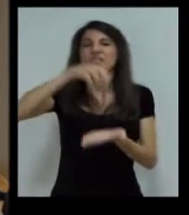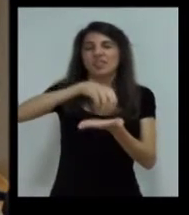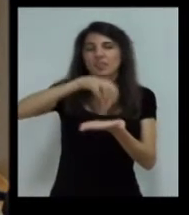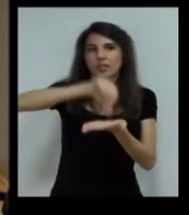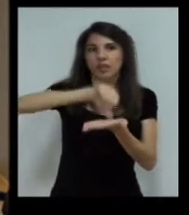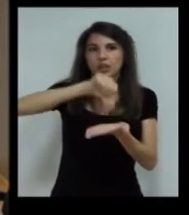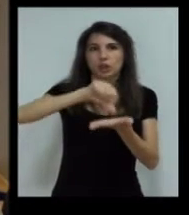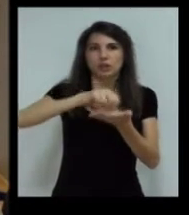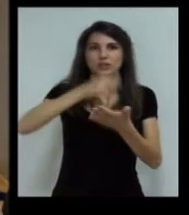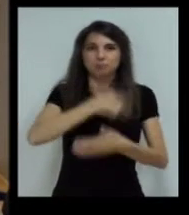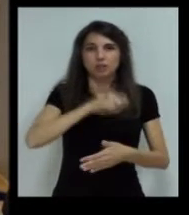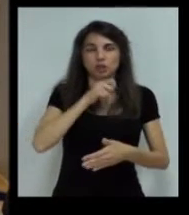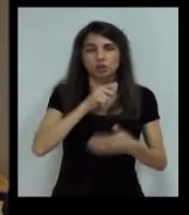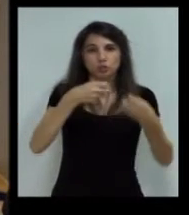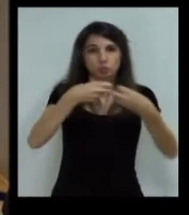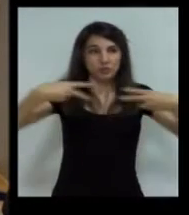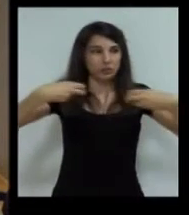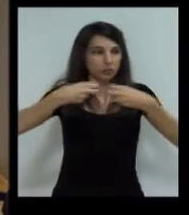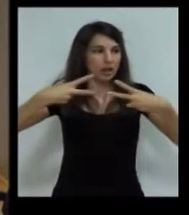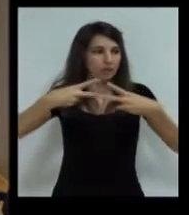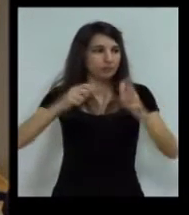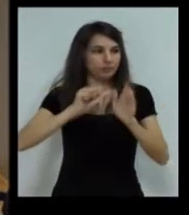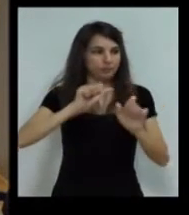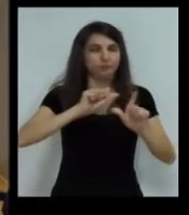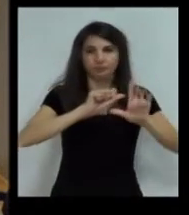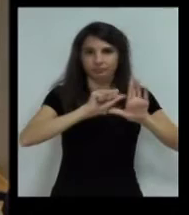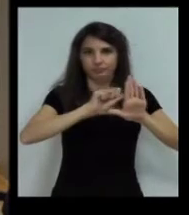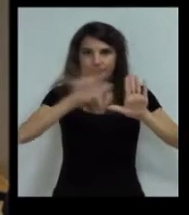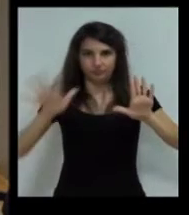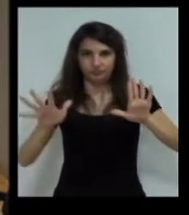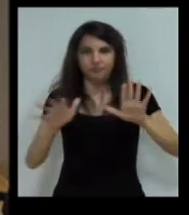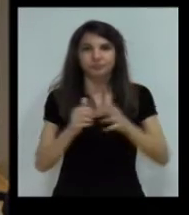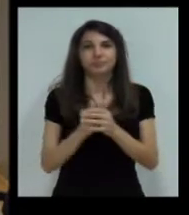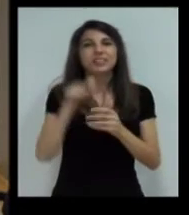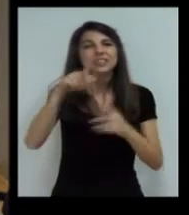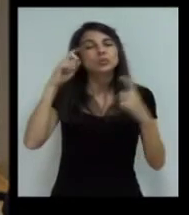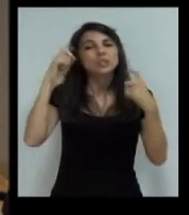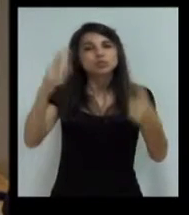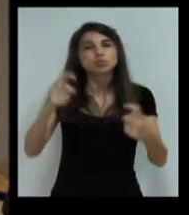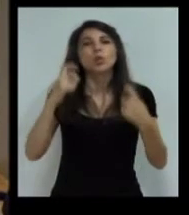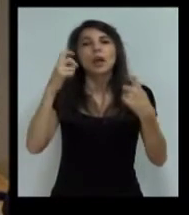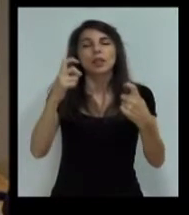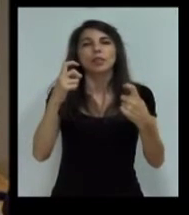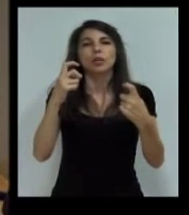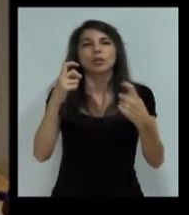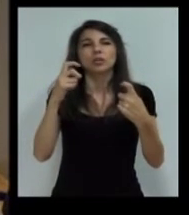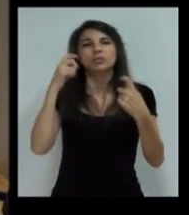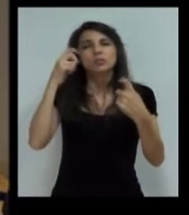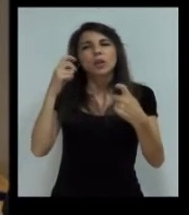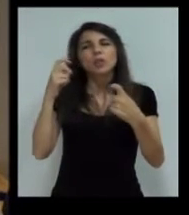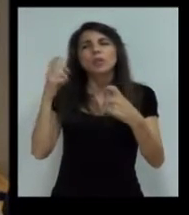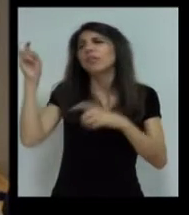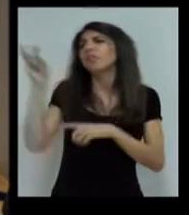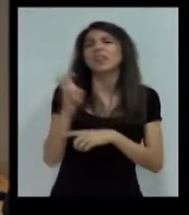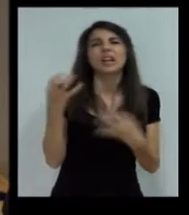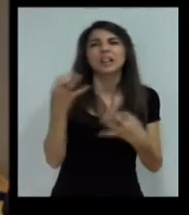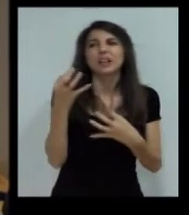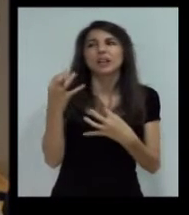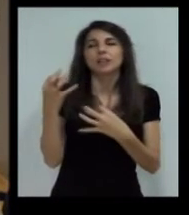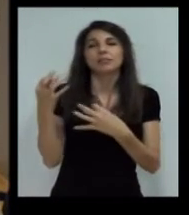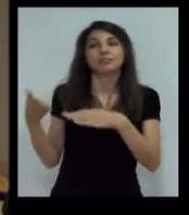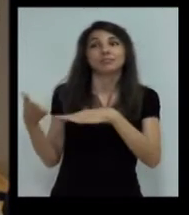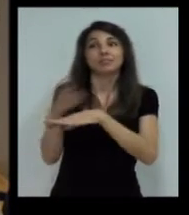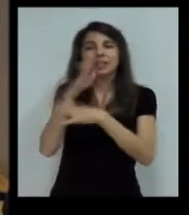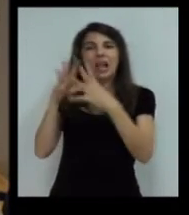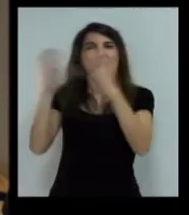el CESIA. Este esfuerzo, que es un esfuerzo que parte del acuerdo de las